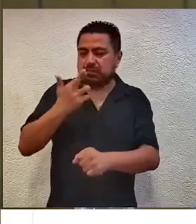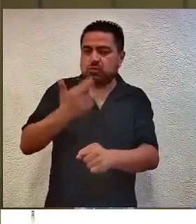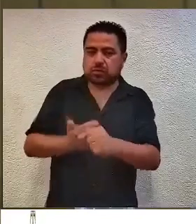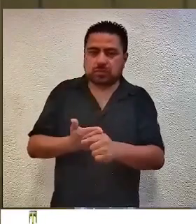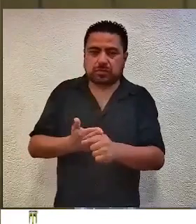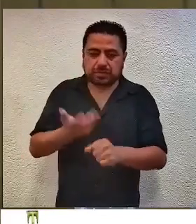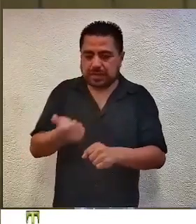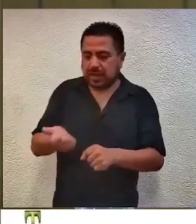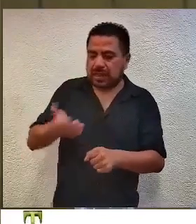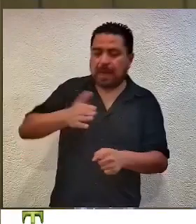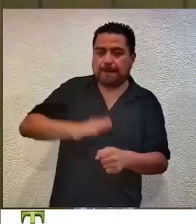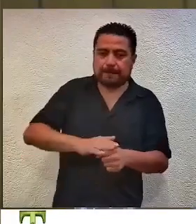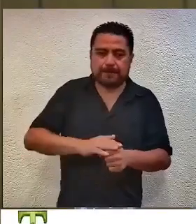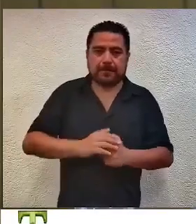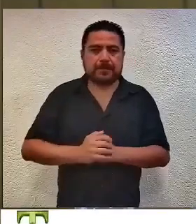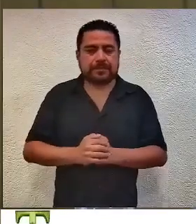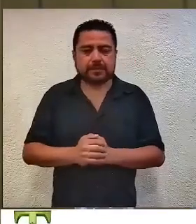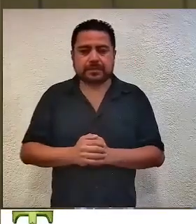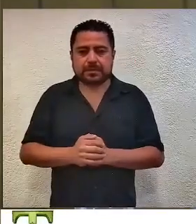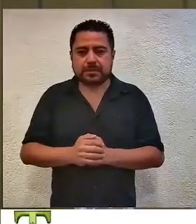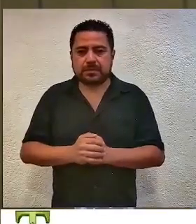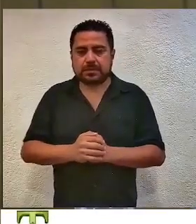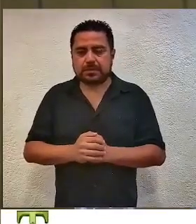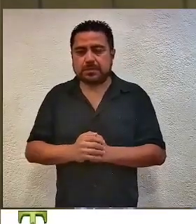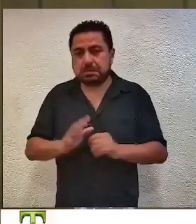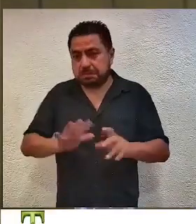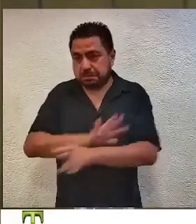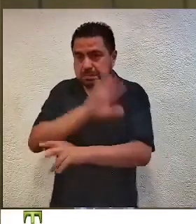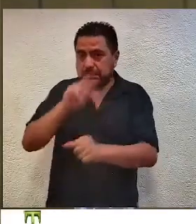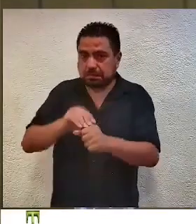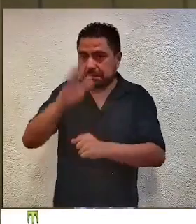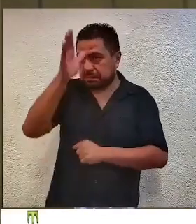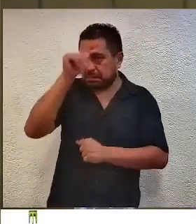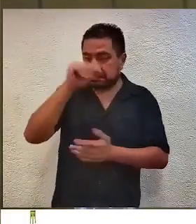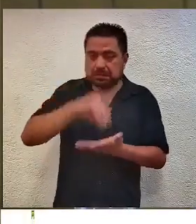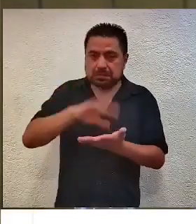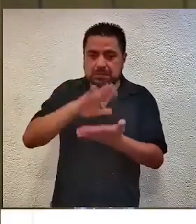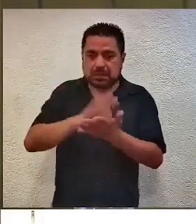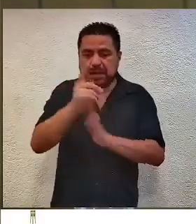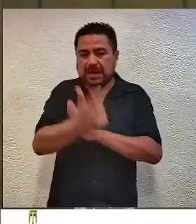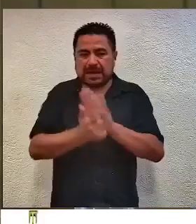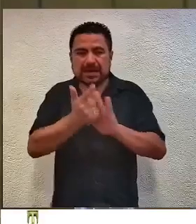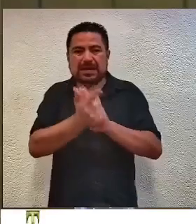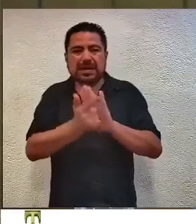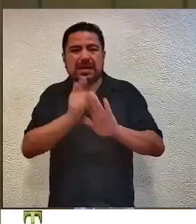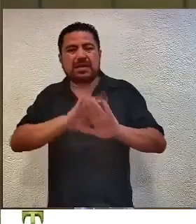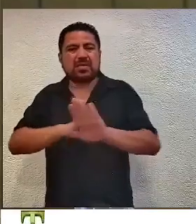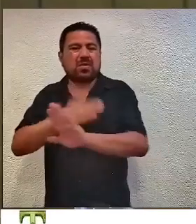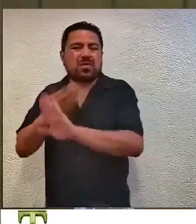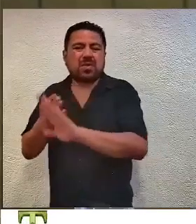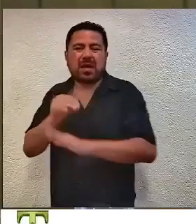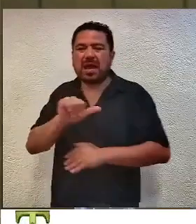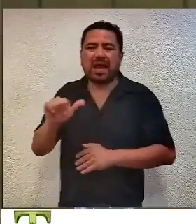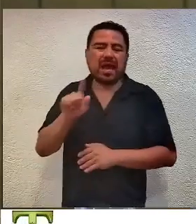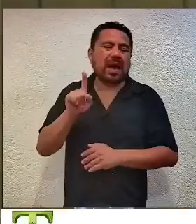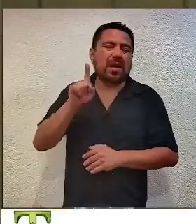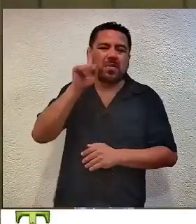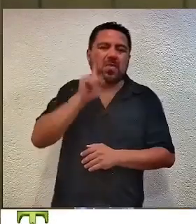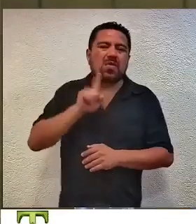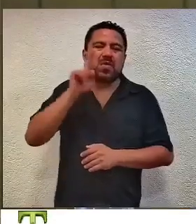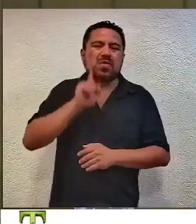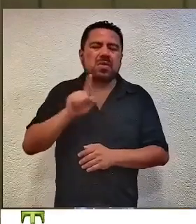Responsabilidades Administrativas. En principio, de acuerdo con la reforma, la violencia política contra las mujeres